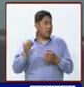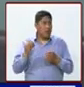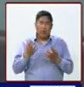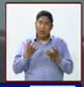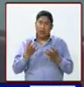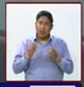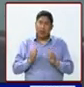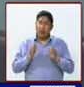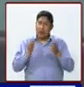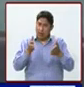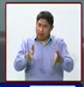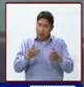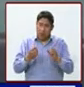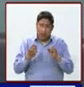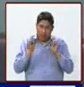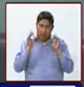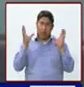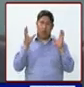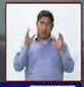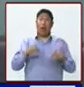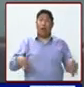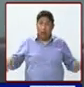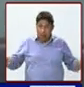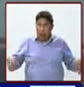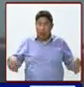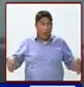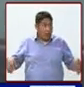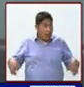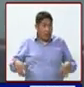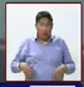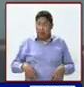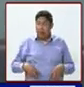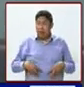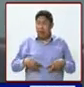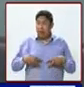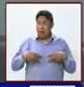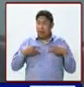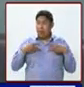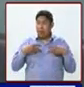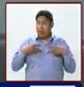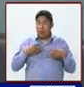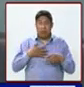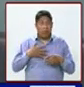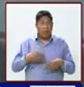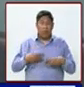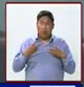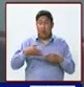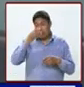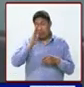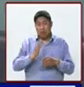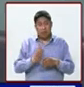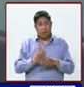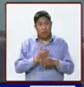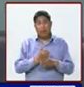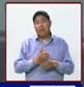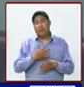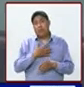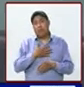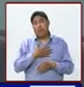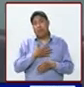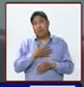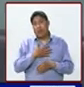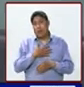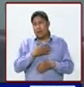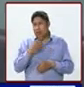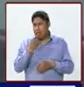enterrarme, y de repente, será que Dios me dio la vida, la segunda oportunidad de mi vida, he recuperado. Mi